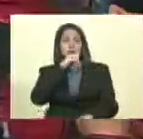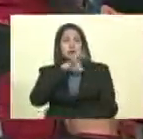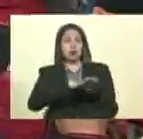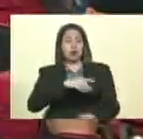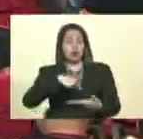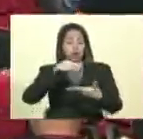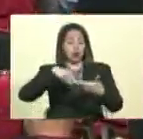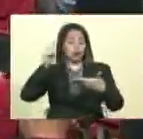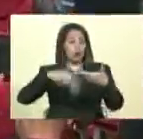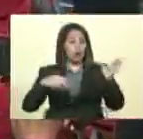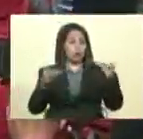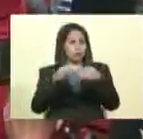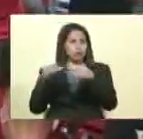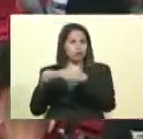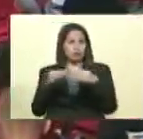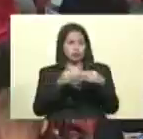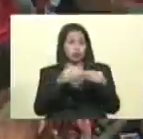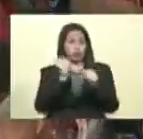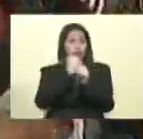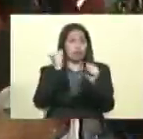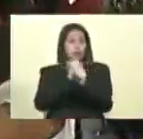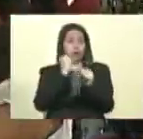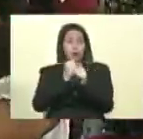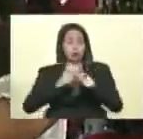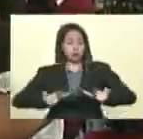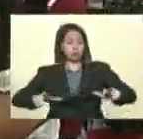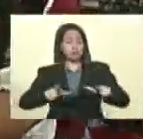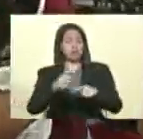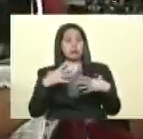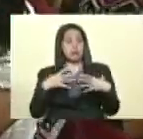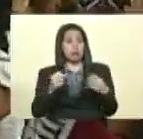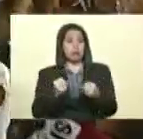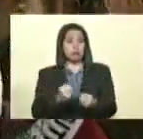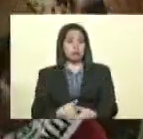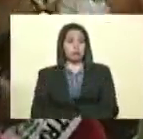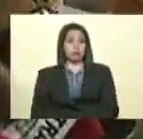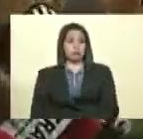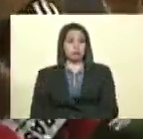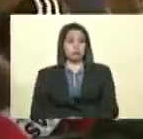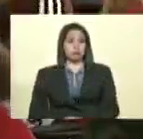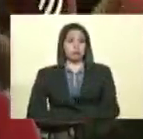convención colectiva de trabajadores del sector de la salud.